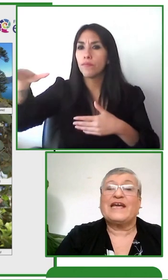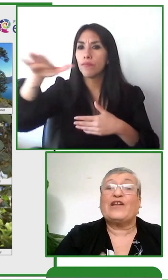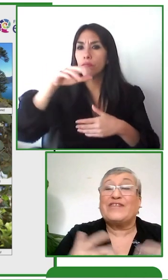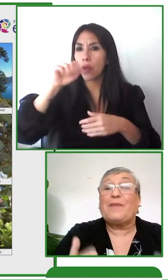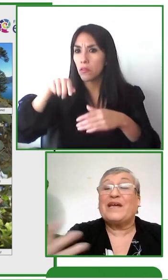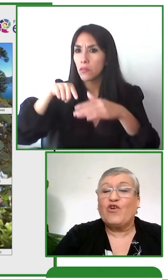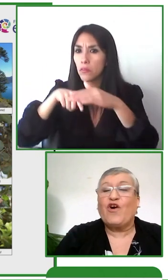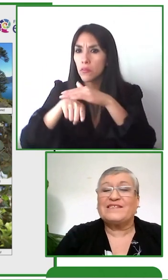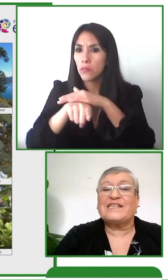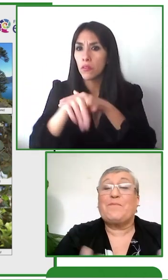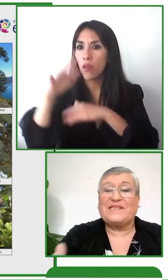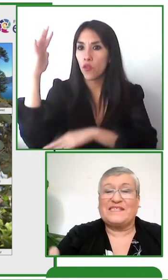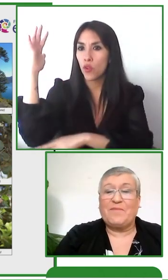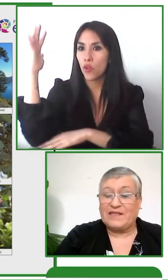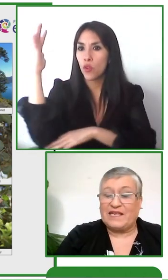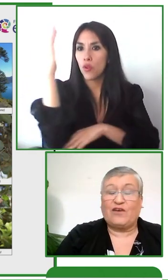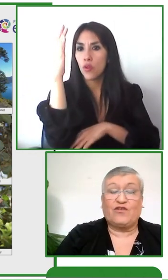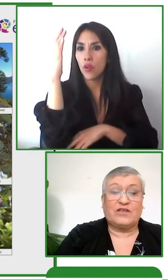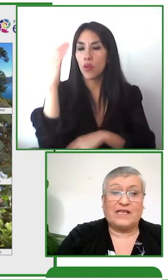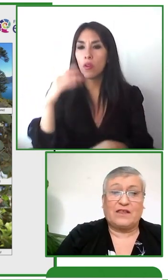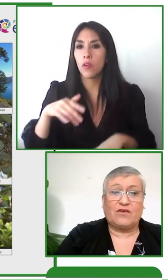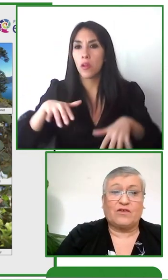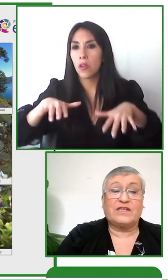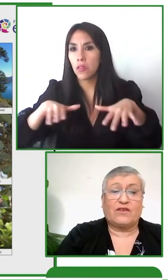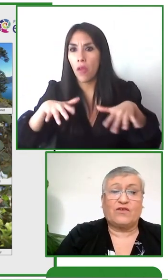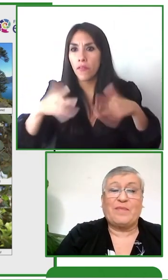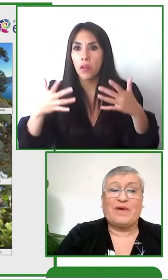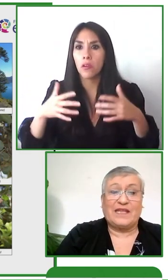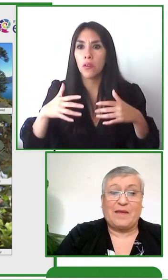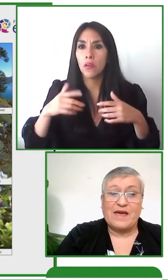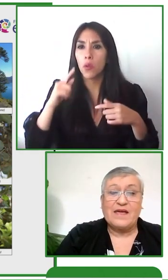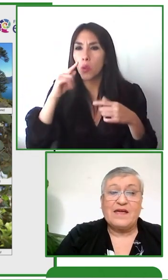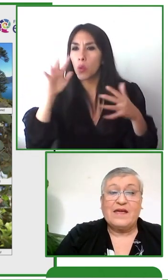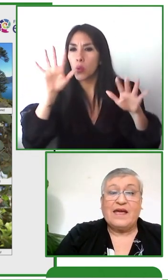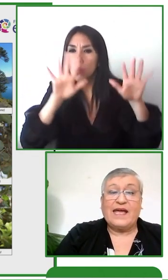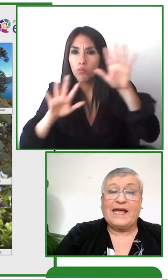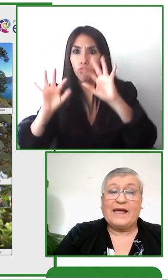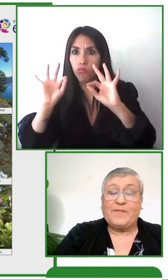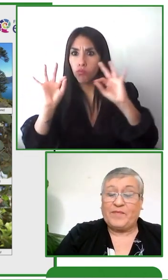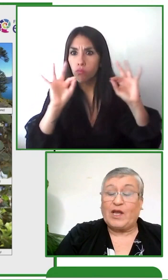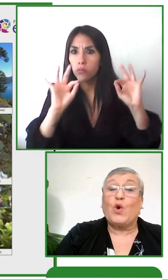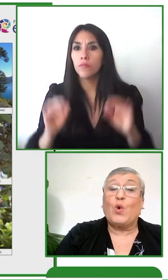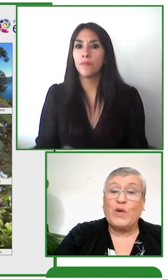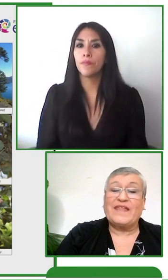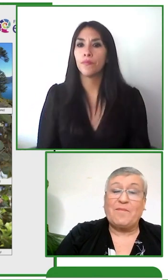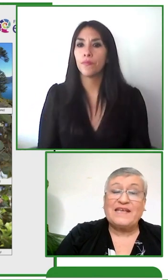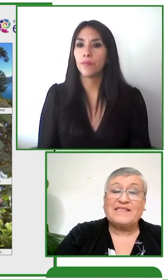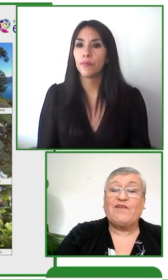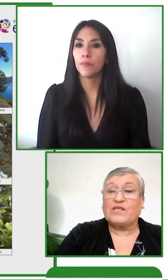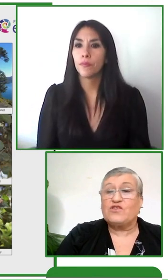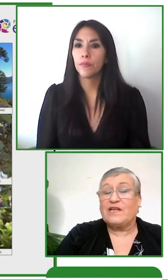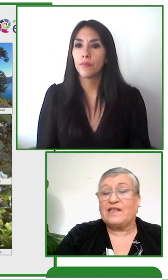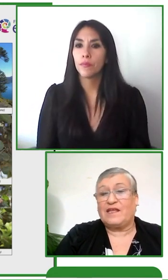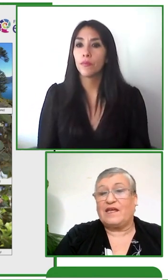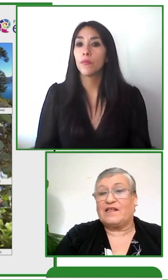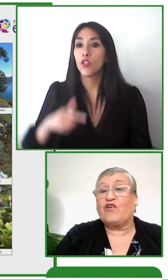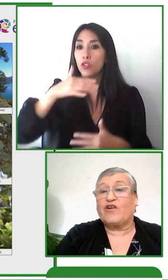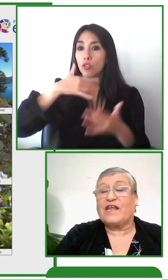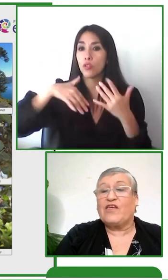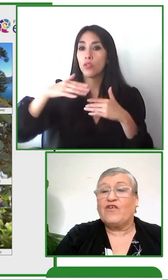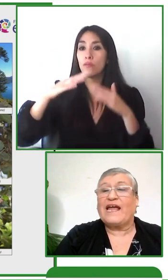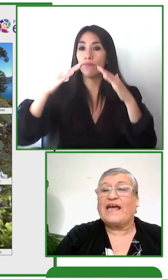autocuidado, que también nos hacen especialmente en este contexto de pandemia. Incluye además evaluaciones